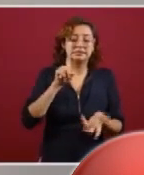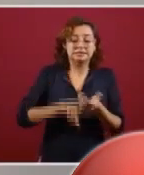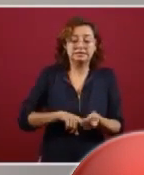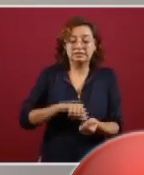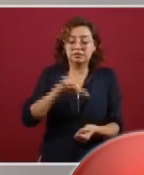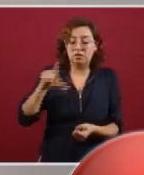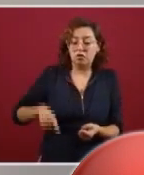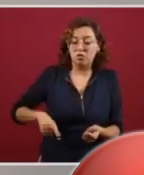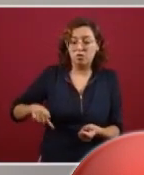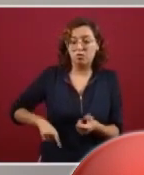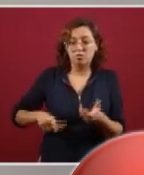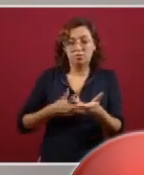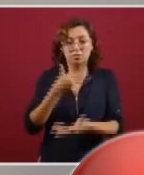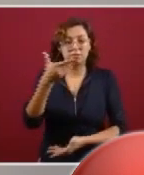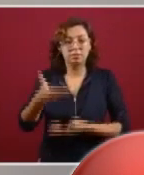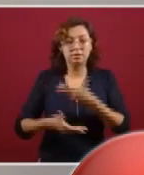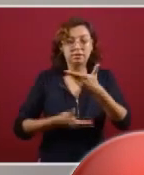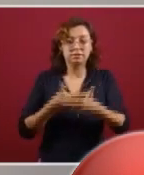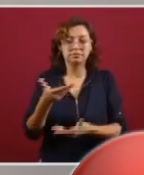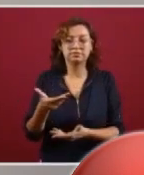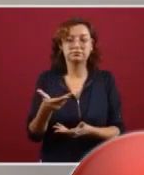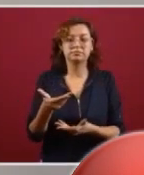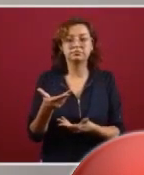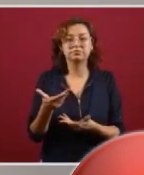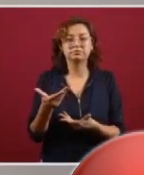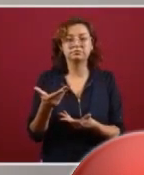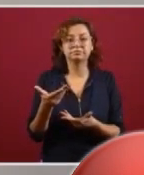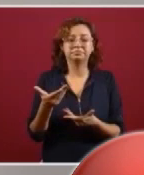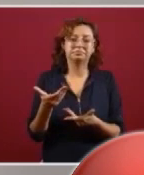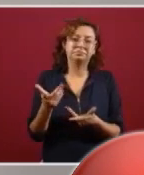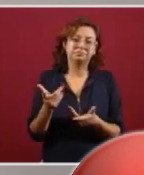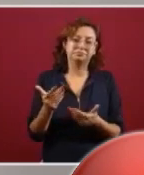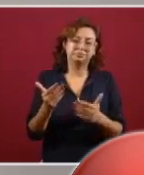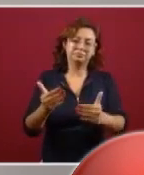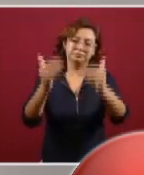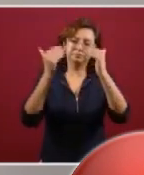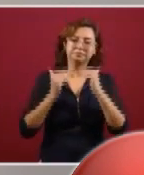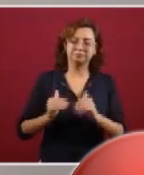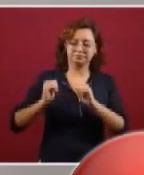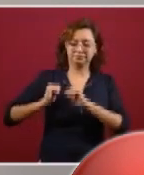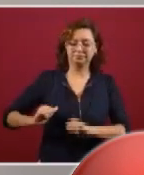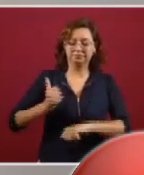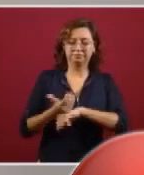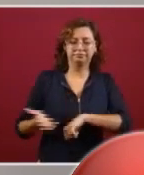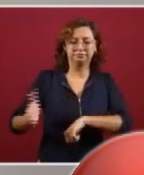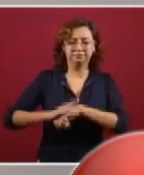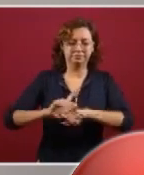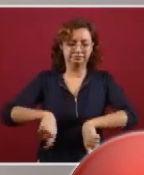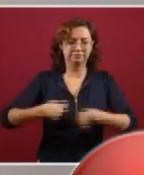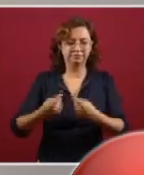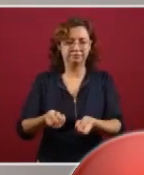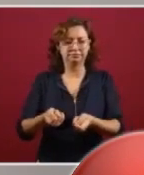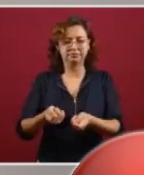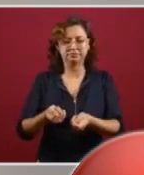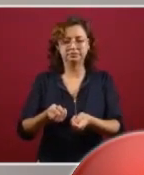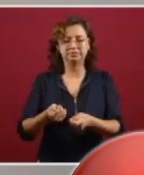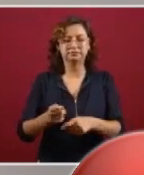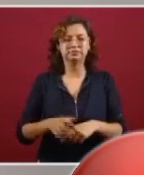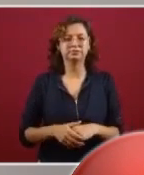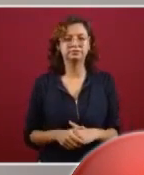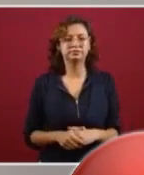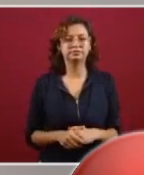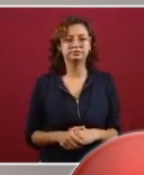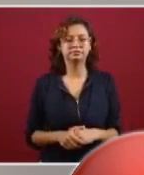funcionarios que se ocupaban de la parte administrativa, sí.